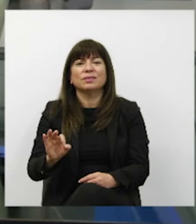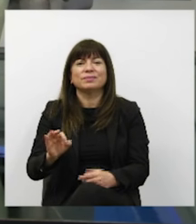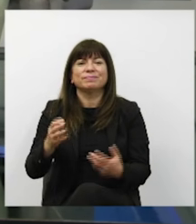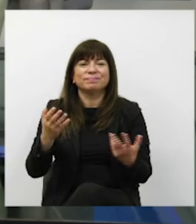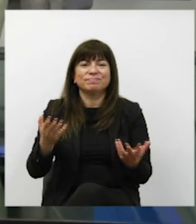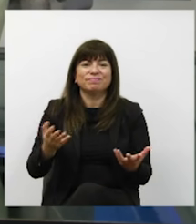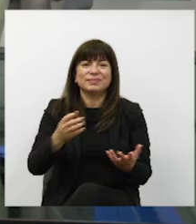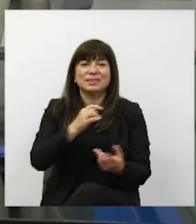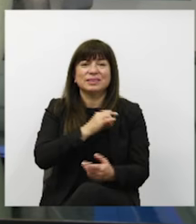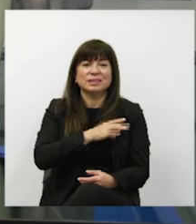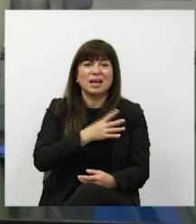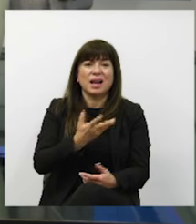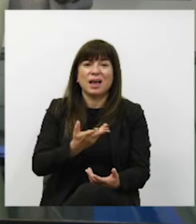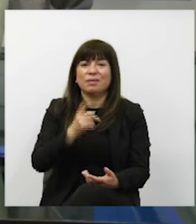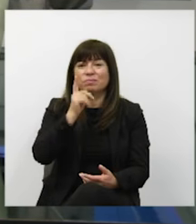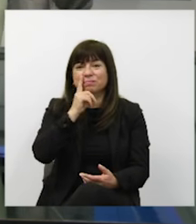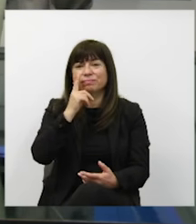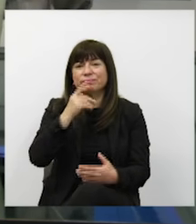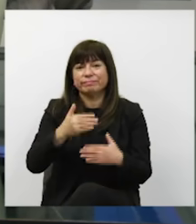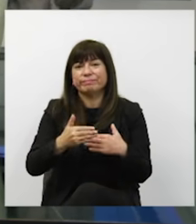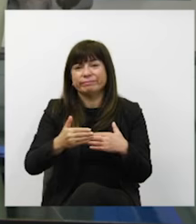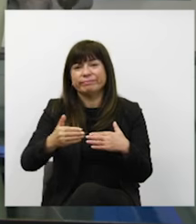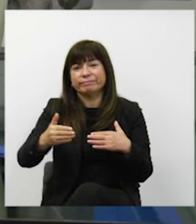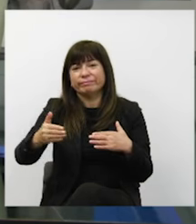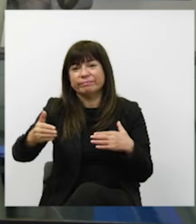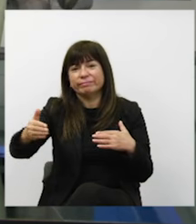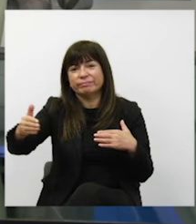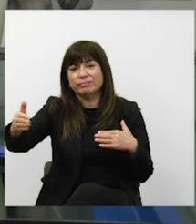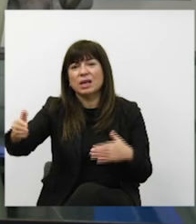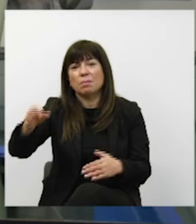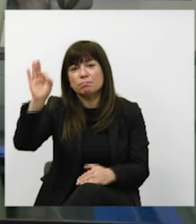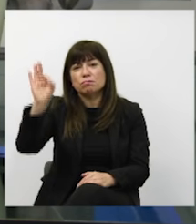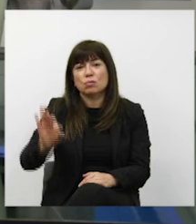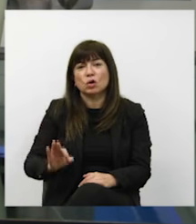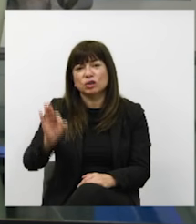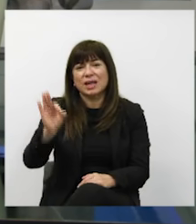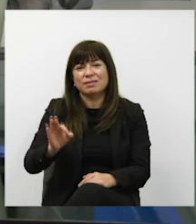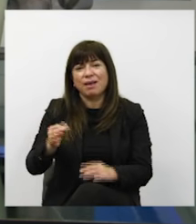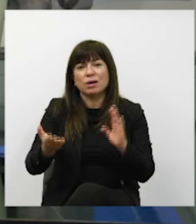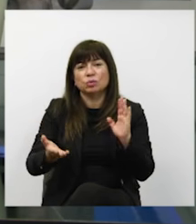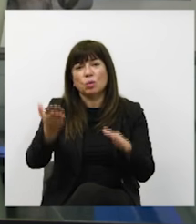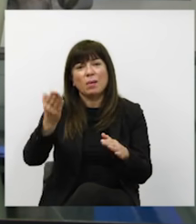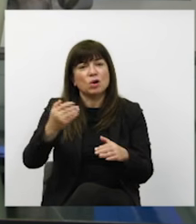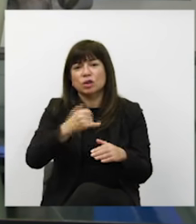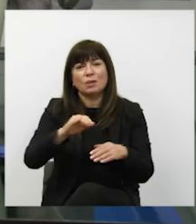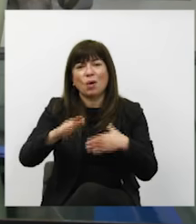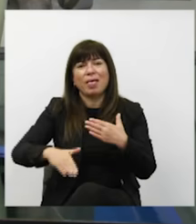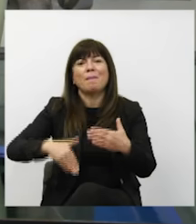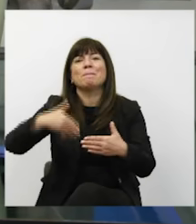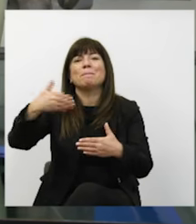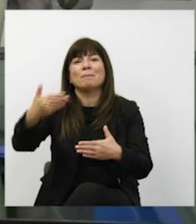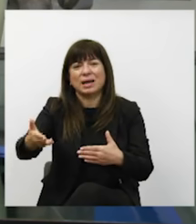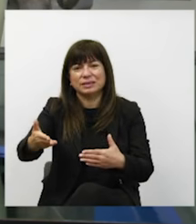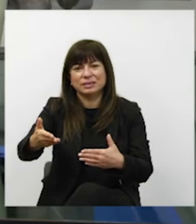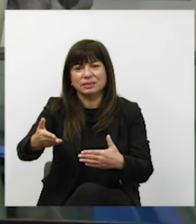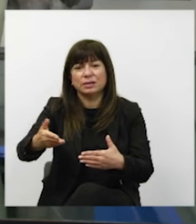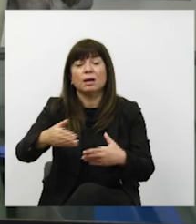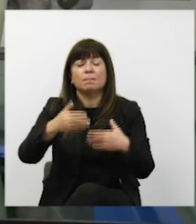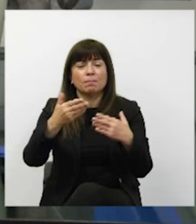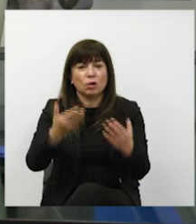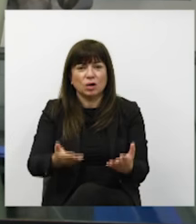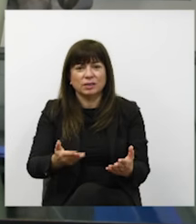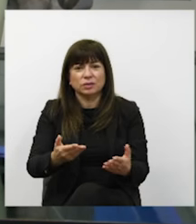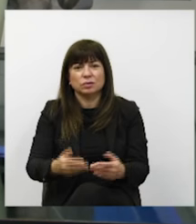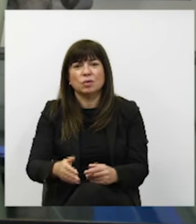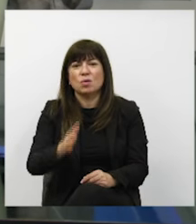o a lo que sea, y va a seguir teniendo como porcentaje de esa cuota superior de la que no se puede pasar va a seguir estando bien, y por tanto yo creo